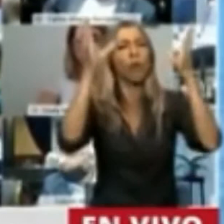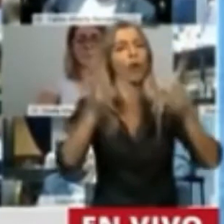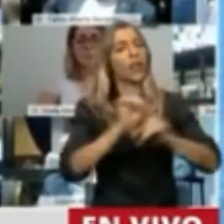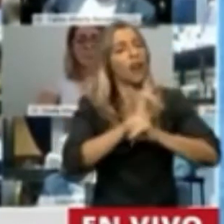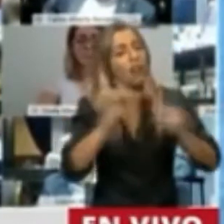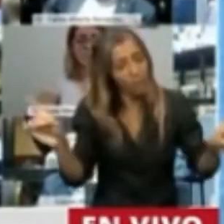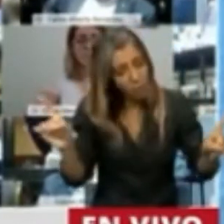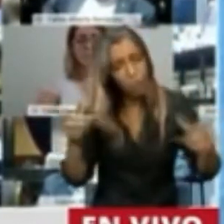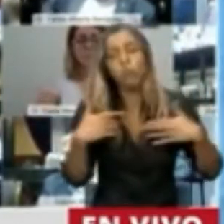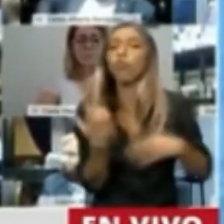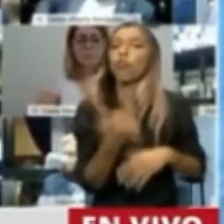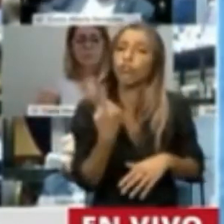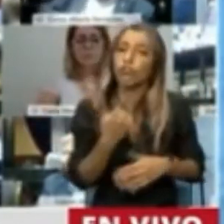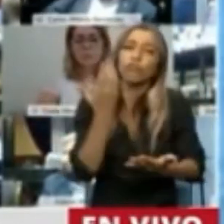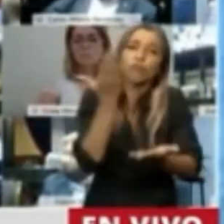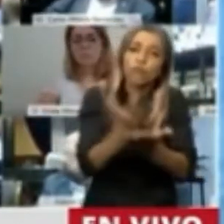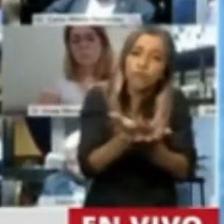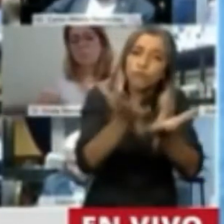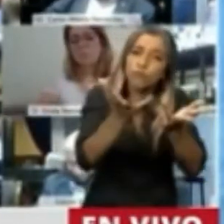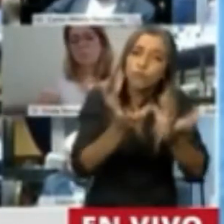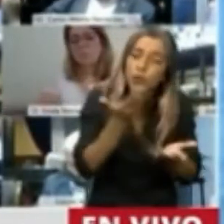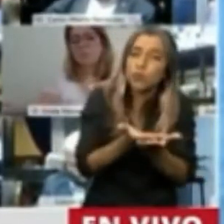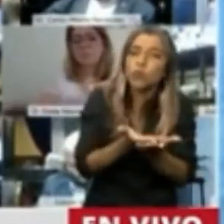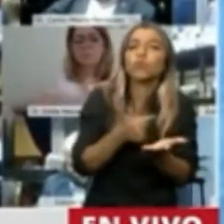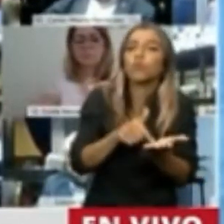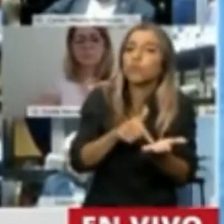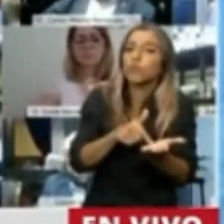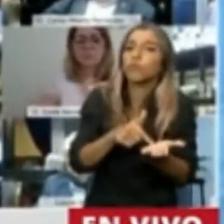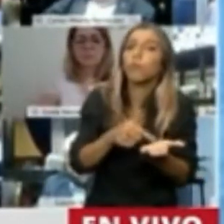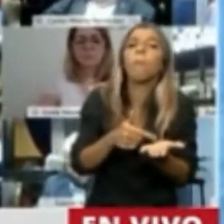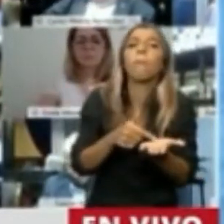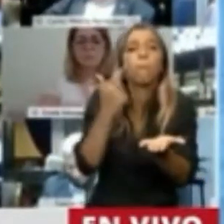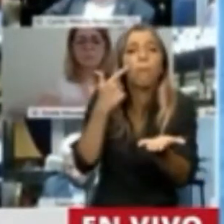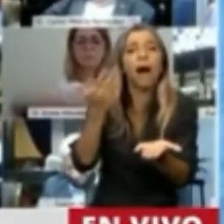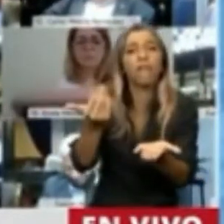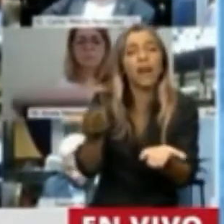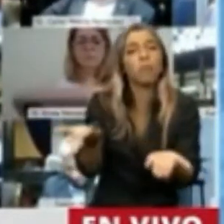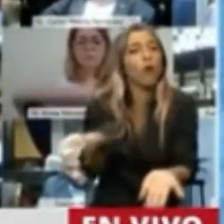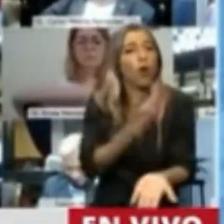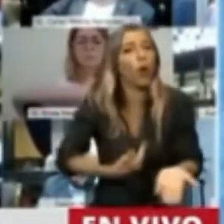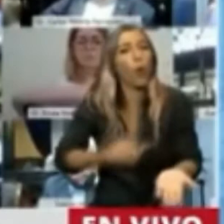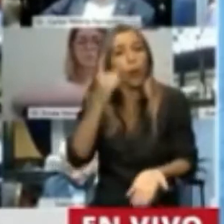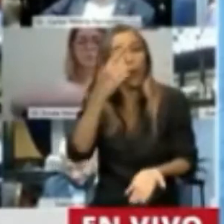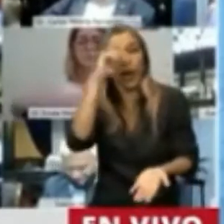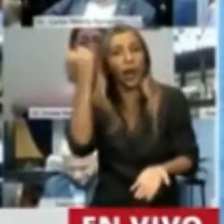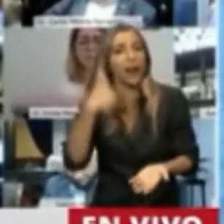es el que está puesto en esta sesión. Porque no vemos reacción del gobierno nacional. E